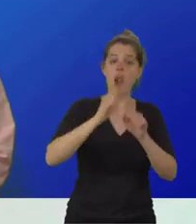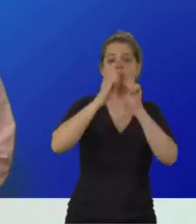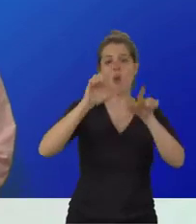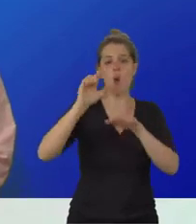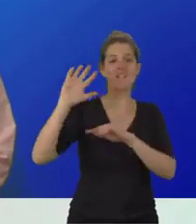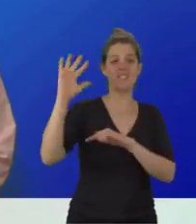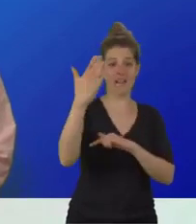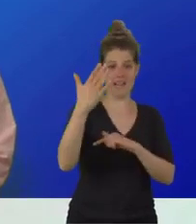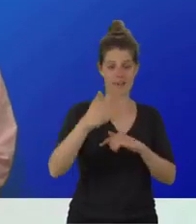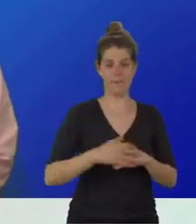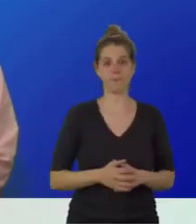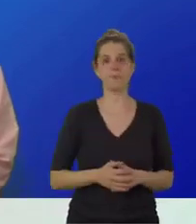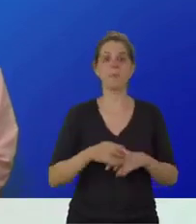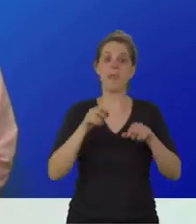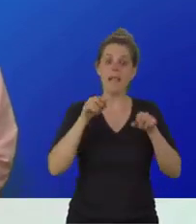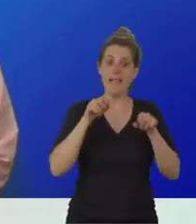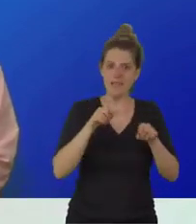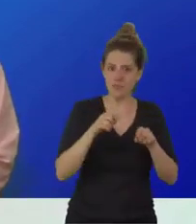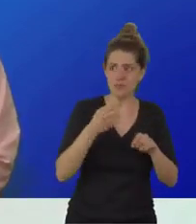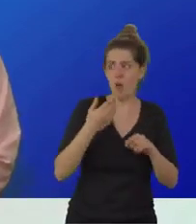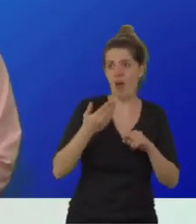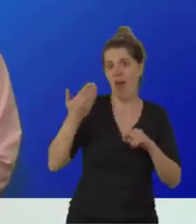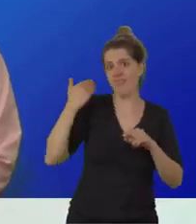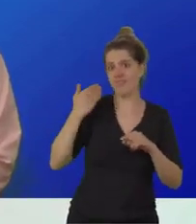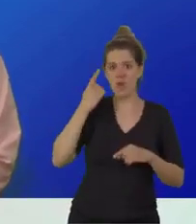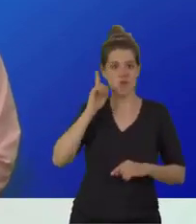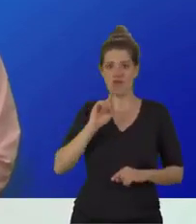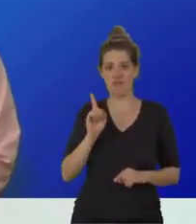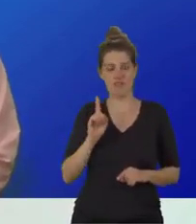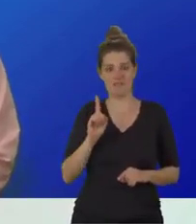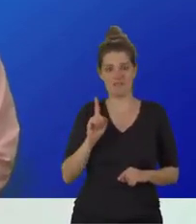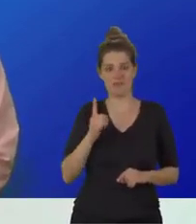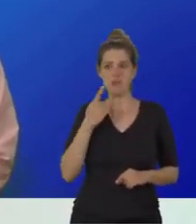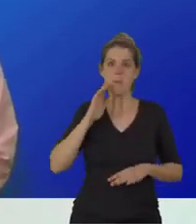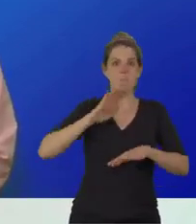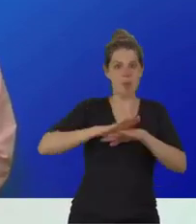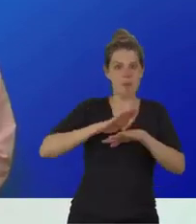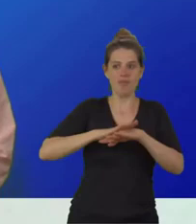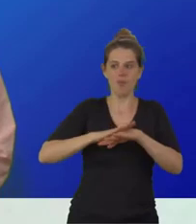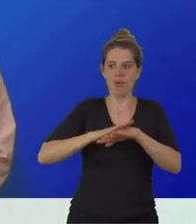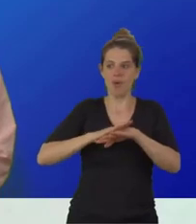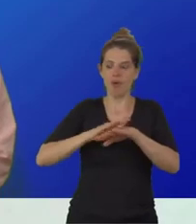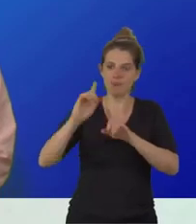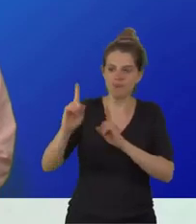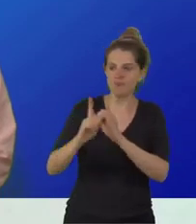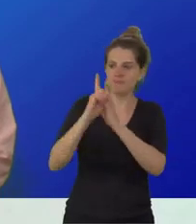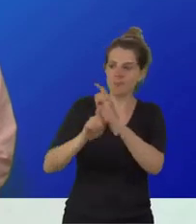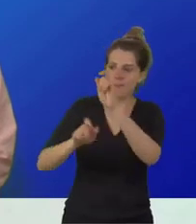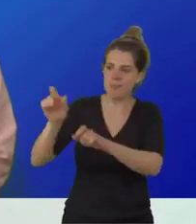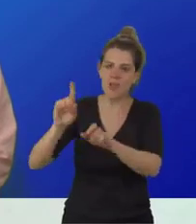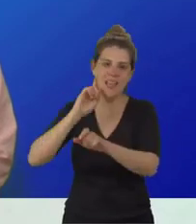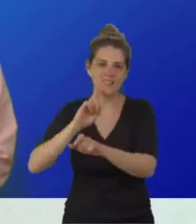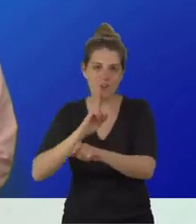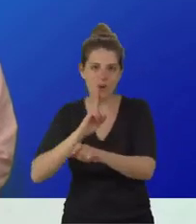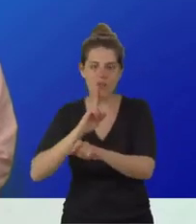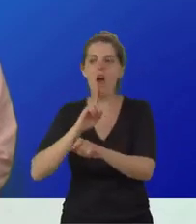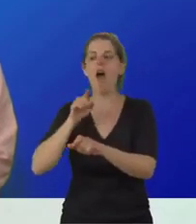lengua extranjera. Ese concepto hace un tiempo no lo sabía, fue hasta que trabajé con toda la comisión